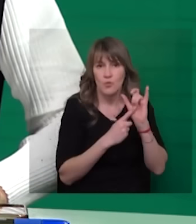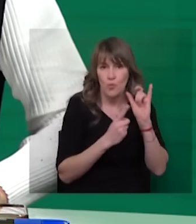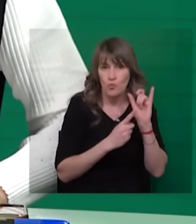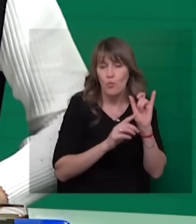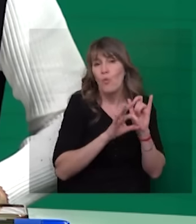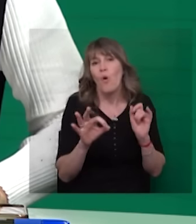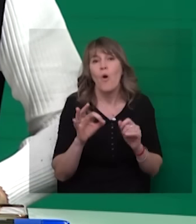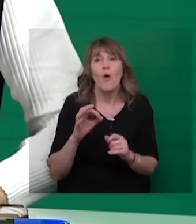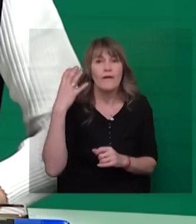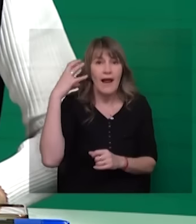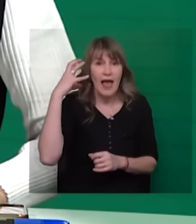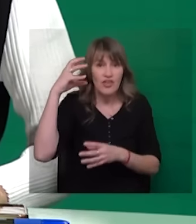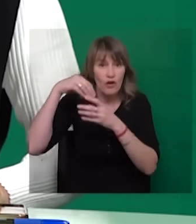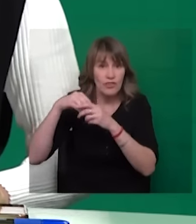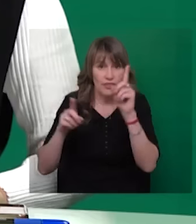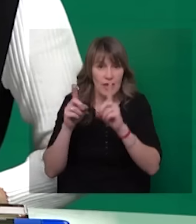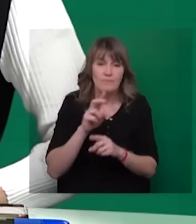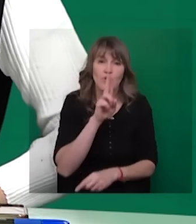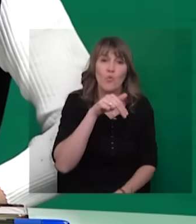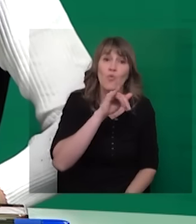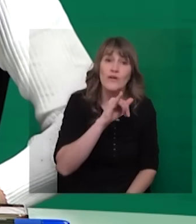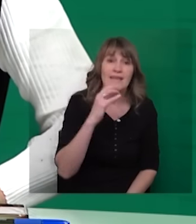de la Universidad de la República uniradio.edu.uy